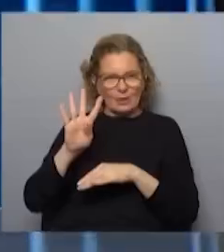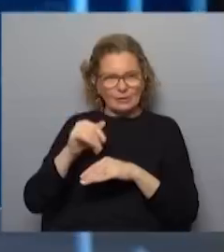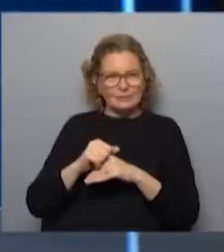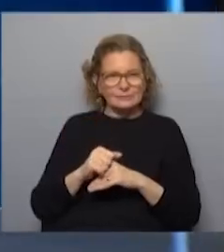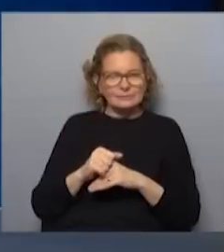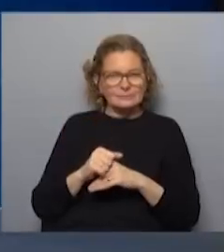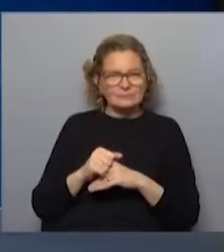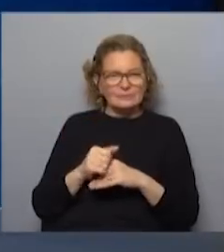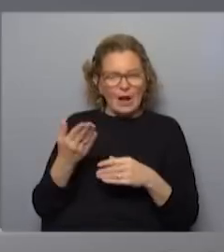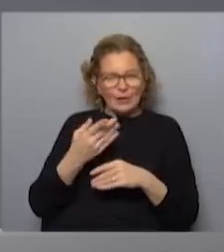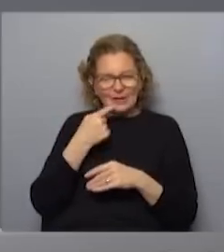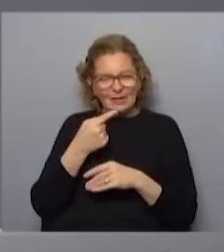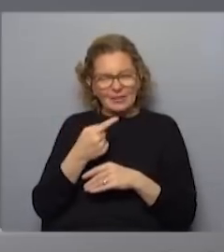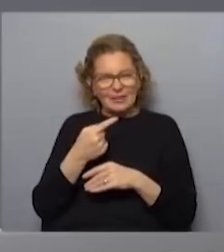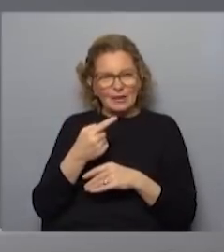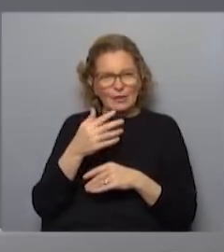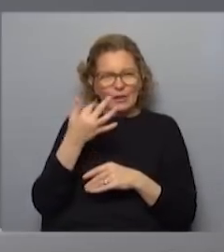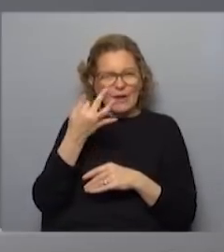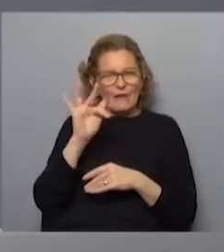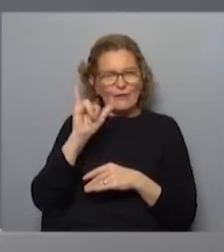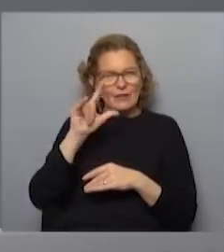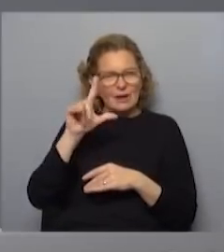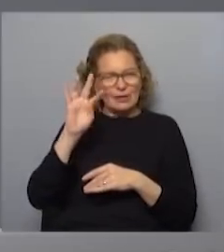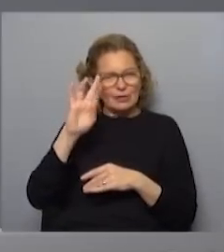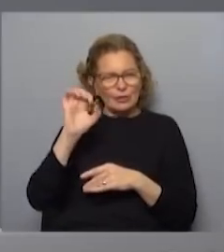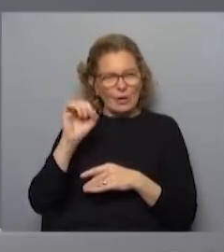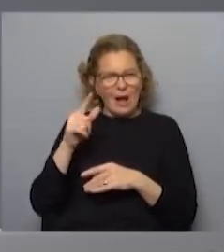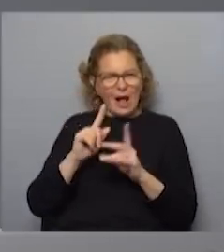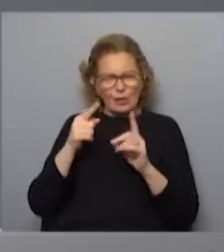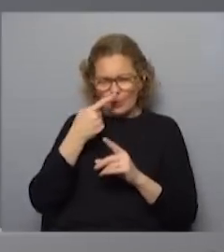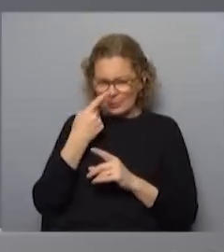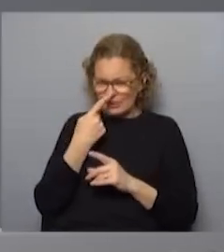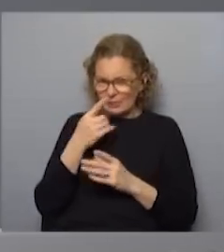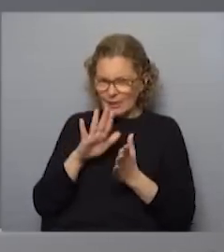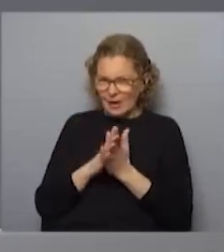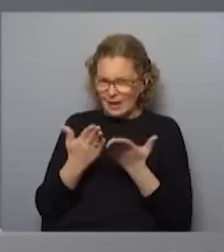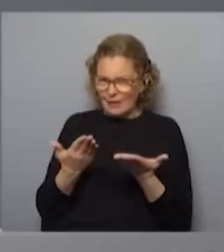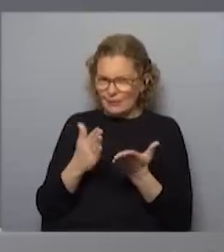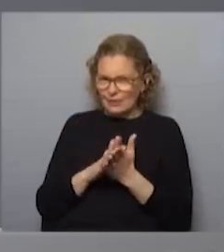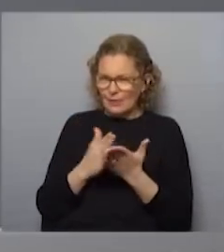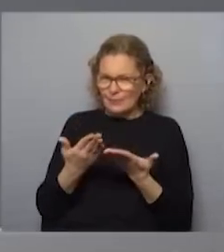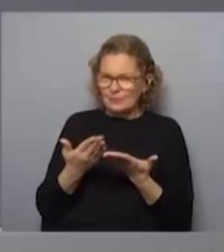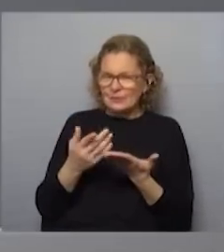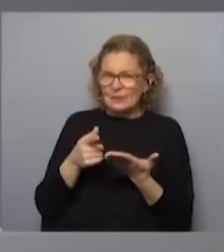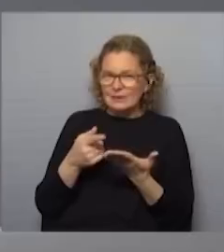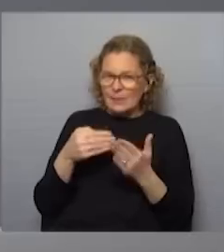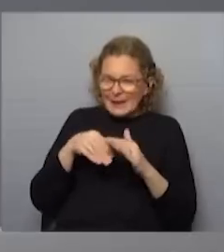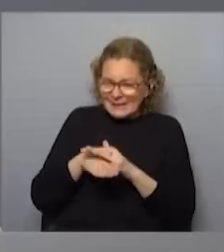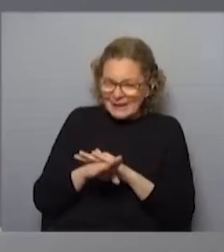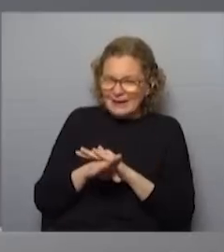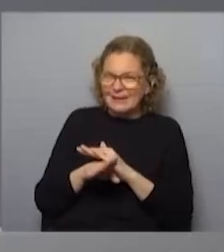ahora que mencionas lo del filtro me acuerdo una cosa que me resultó también muy interesante del libro que es además de la